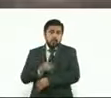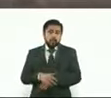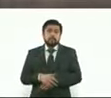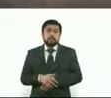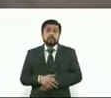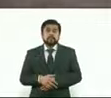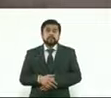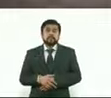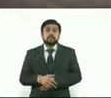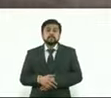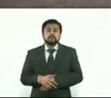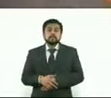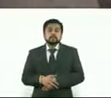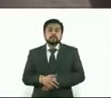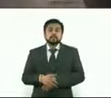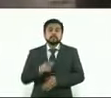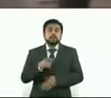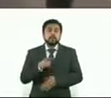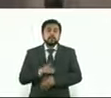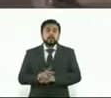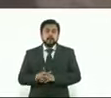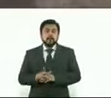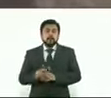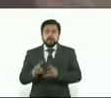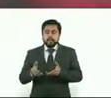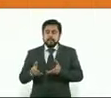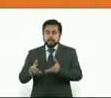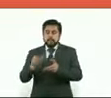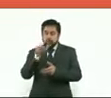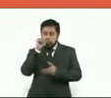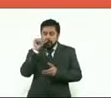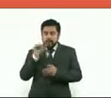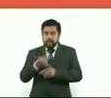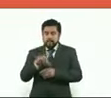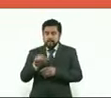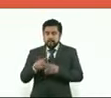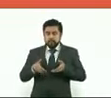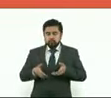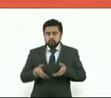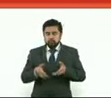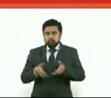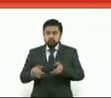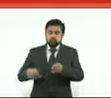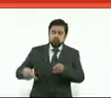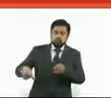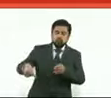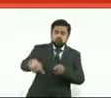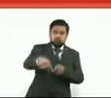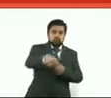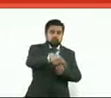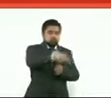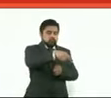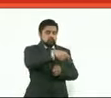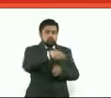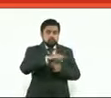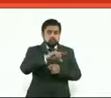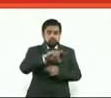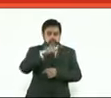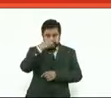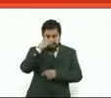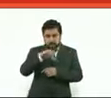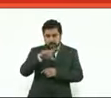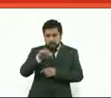en donde van a tomar parte de Avenida Juárez, luego harán también una vuelta en U, para posteriormente dirigirse